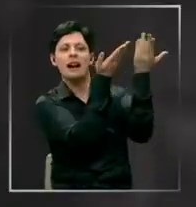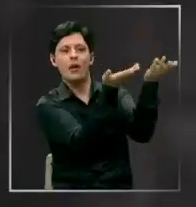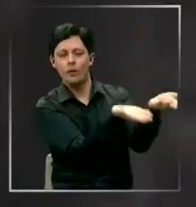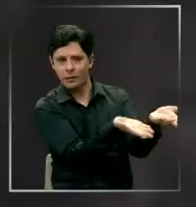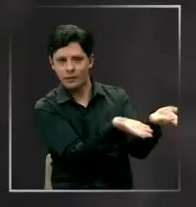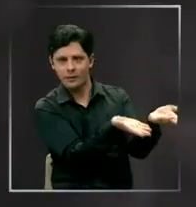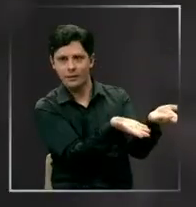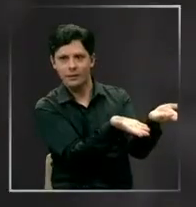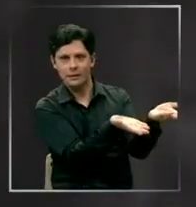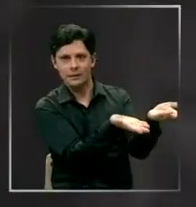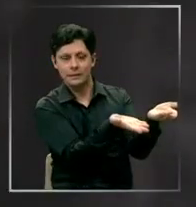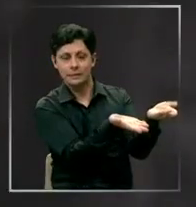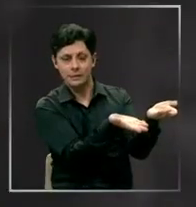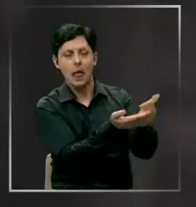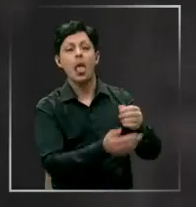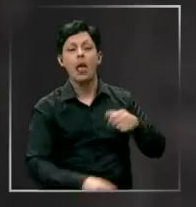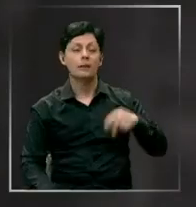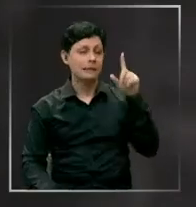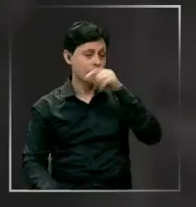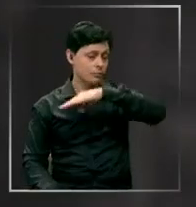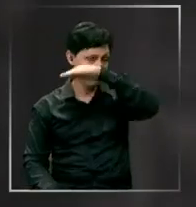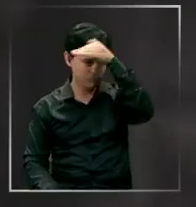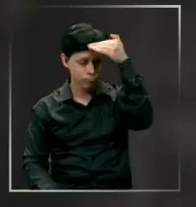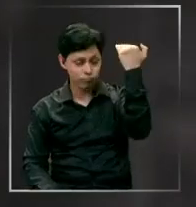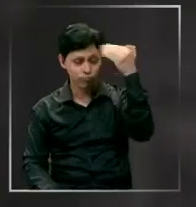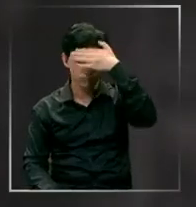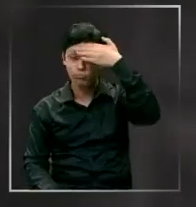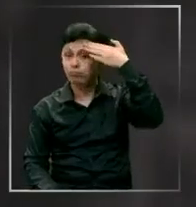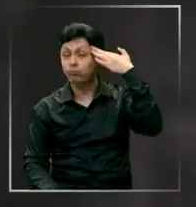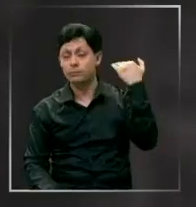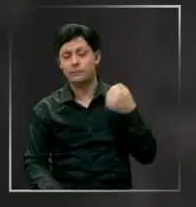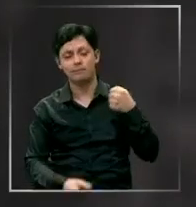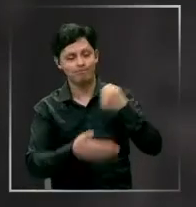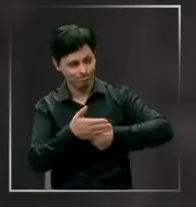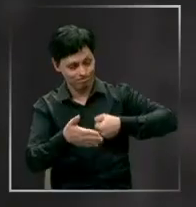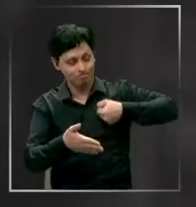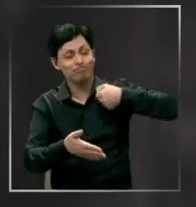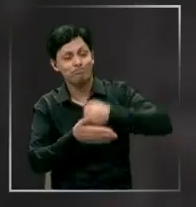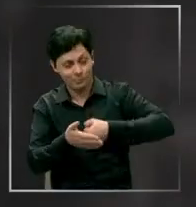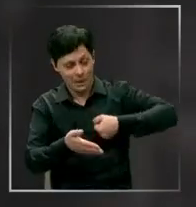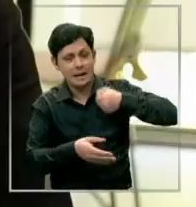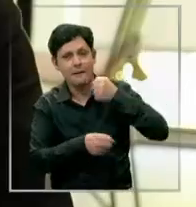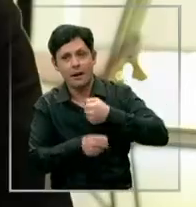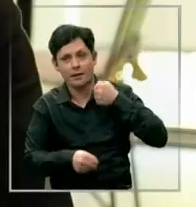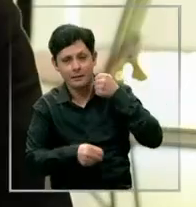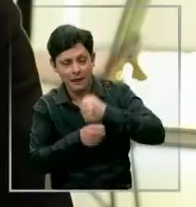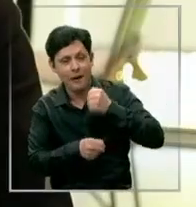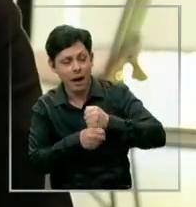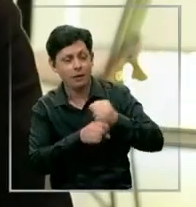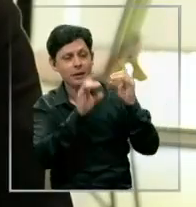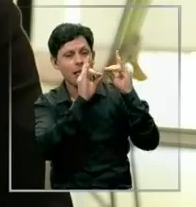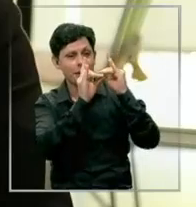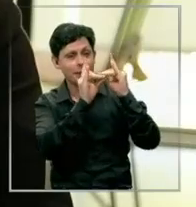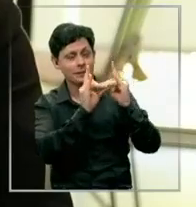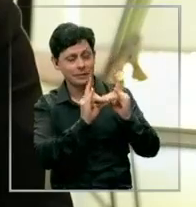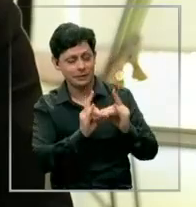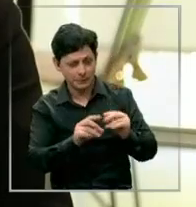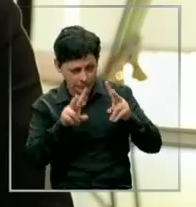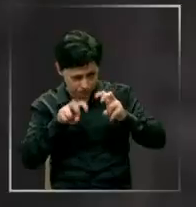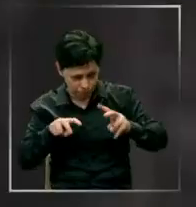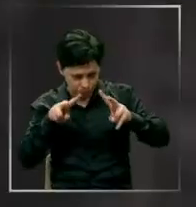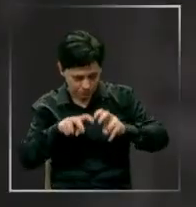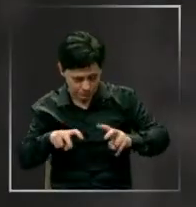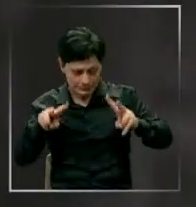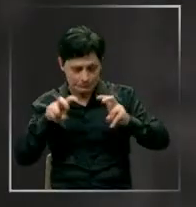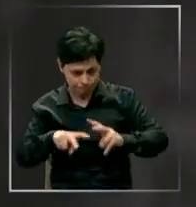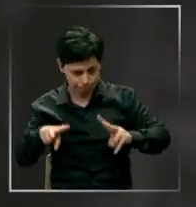dado harto trabajo, ¿eh? O sea, no sé qué oda habría inventado con esto, estoy segura que...